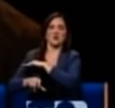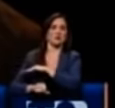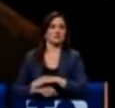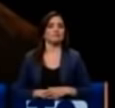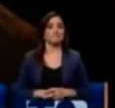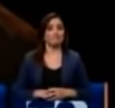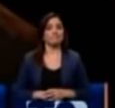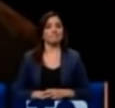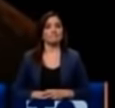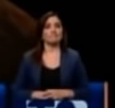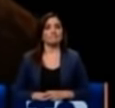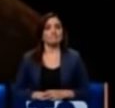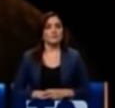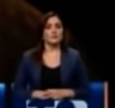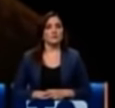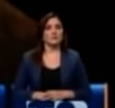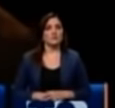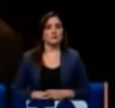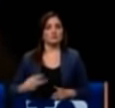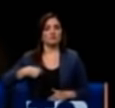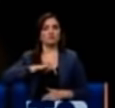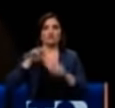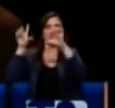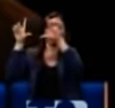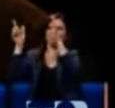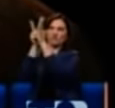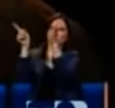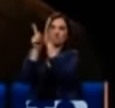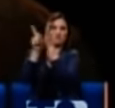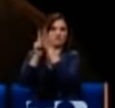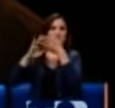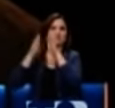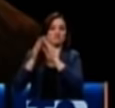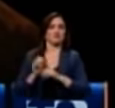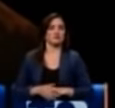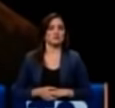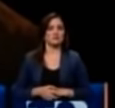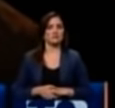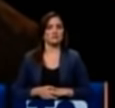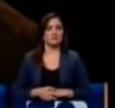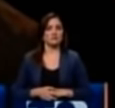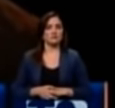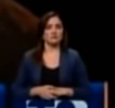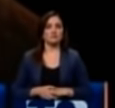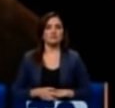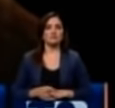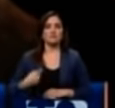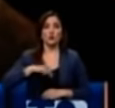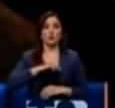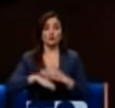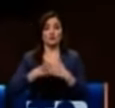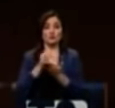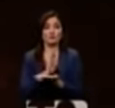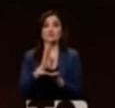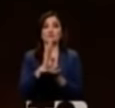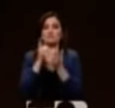Entonces, eso es lo que hemos dado, de imponer unas alarmas comunitarias, hemos puesto aquí en el pasaje y lo que estamos haciendo es a nivel de todo el